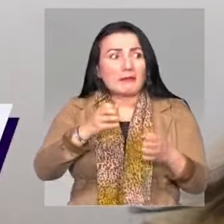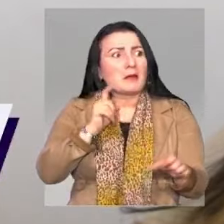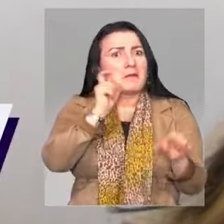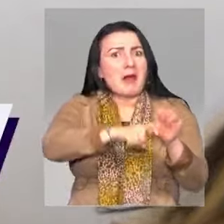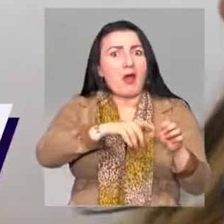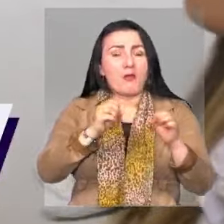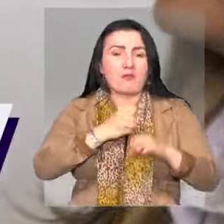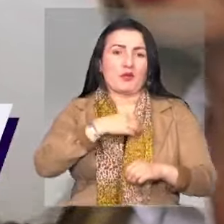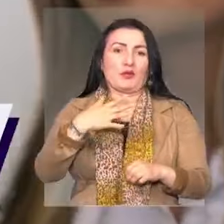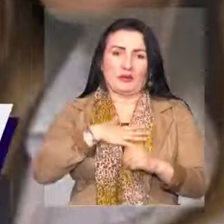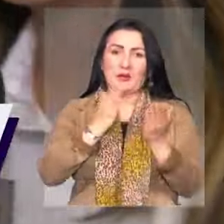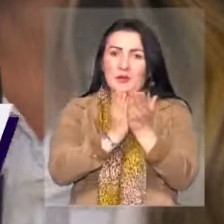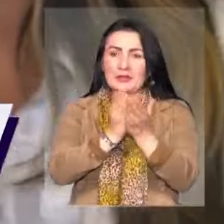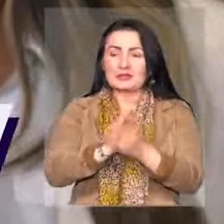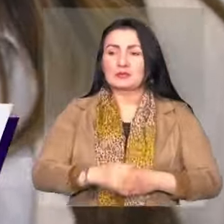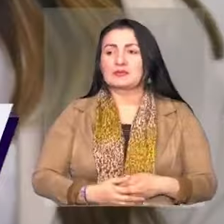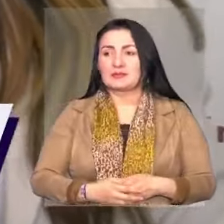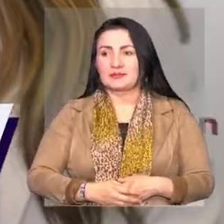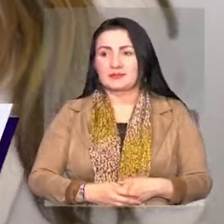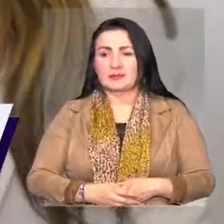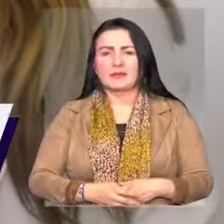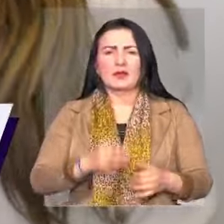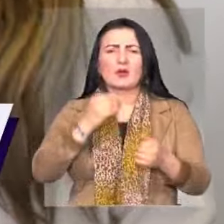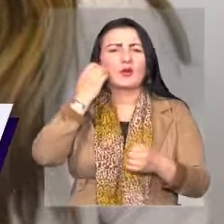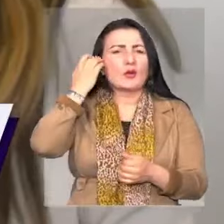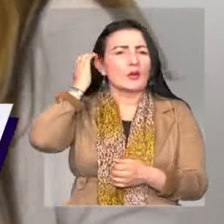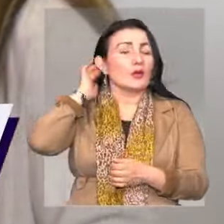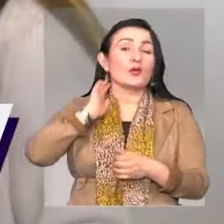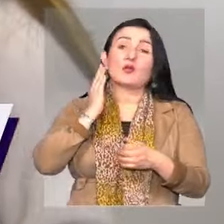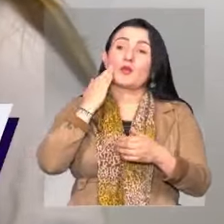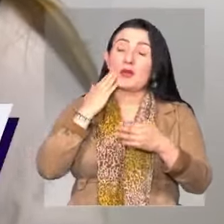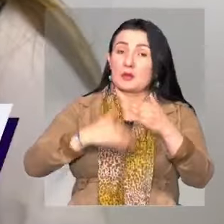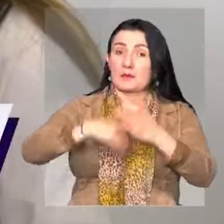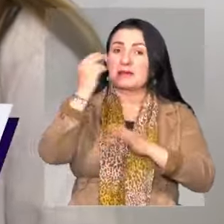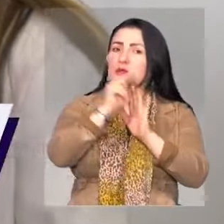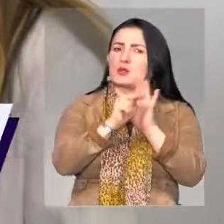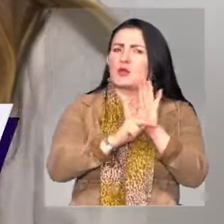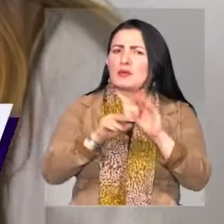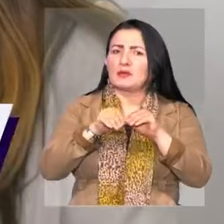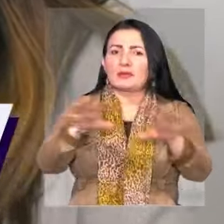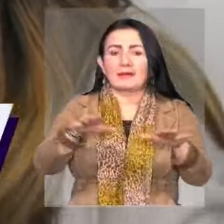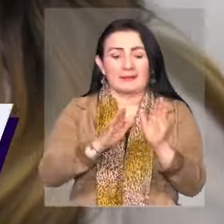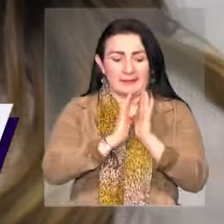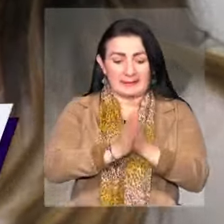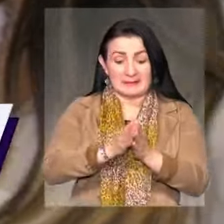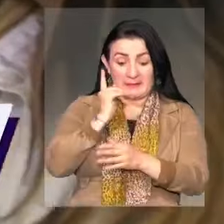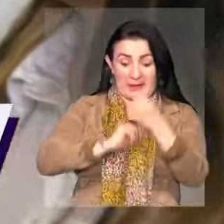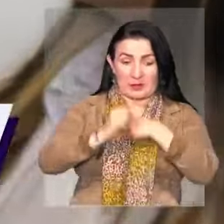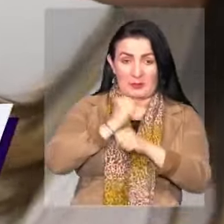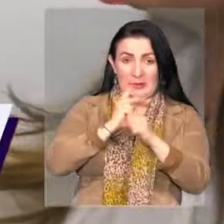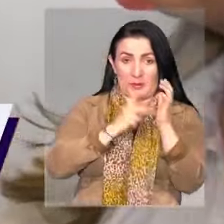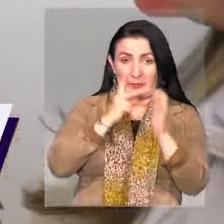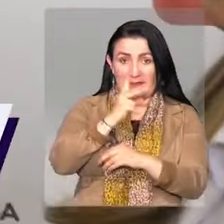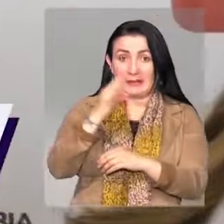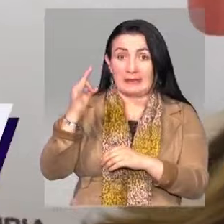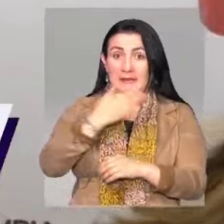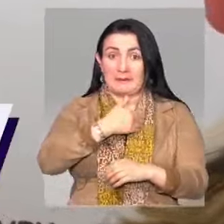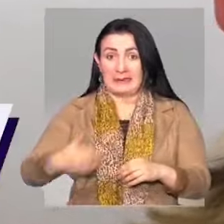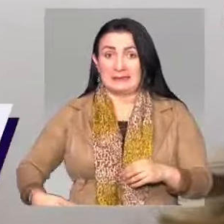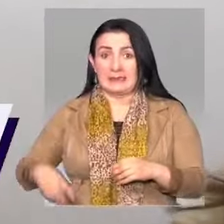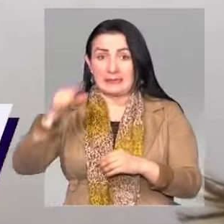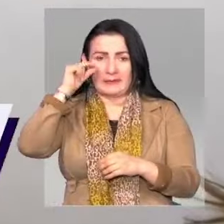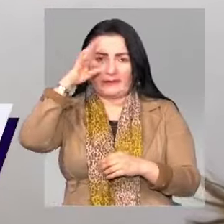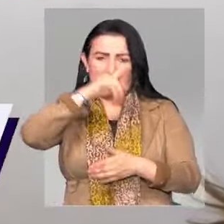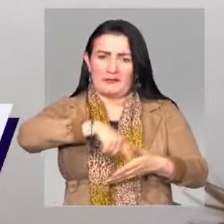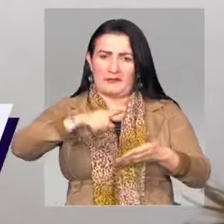una oportunidad de educación. Ministra, por último, ¿desde cuándo se empieza a implementar esta nueva política? En diciembre del año pasado, el presidente de la